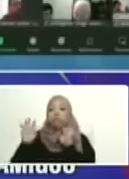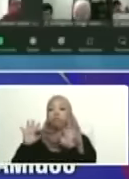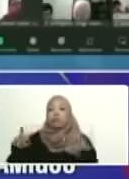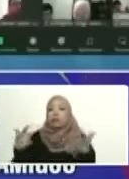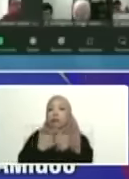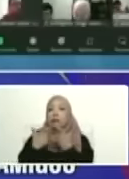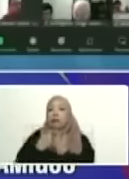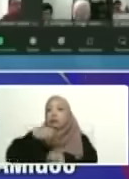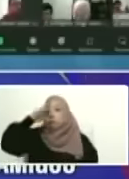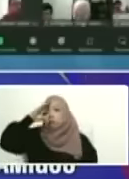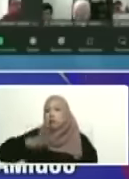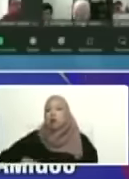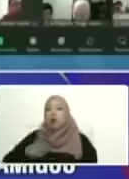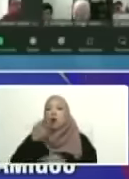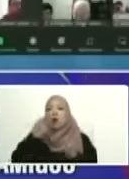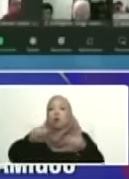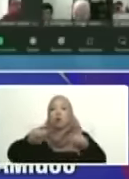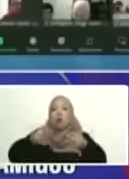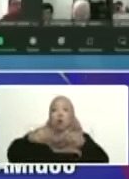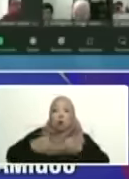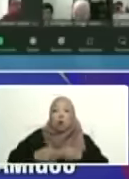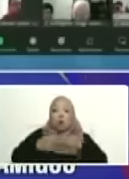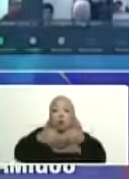Invasión de los puertos, bloqueo marino.